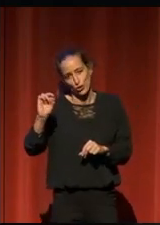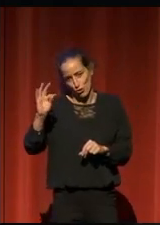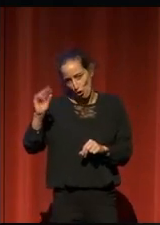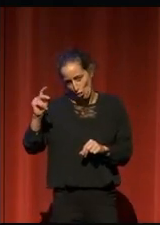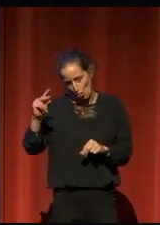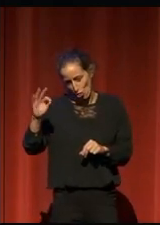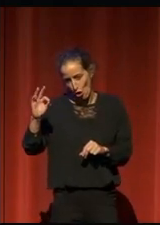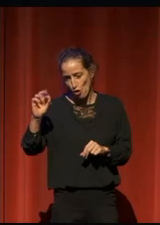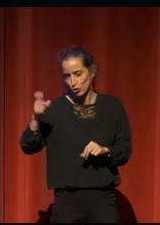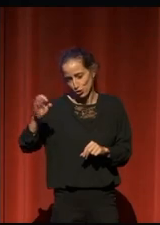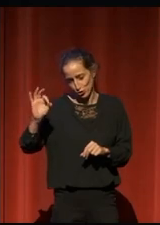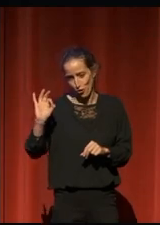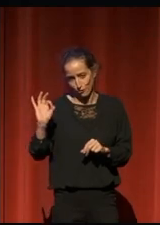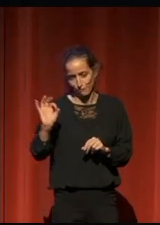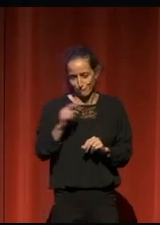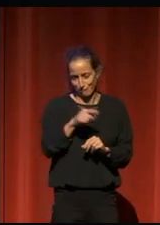manera